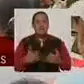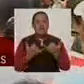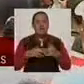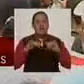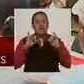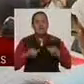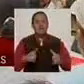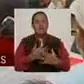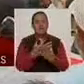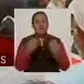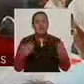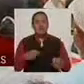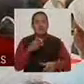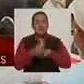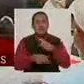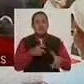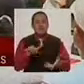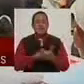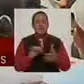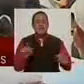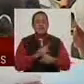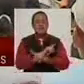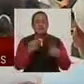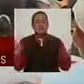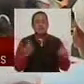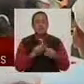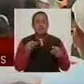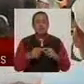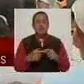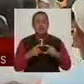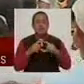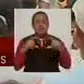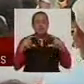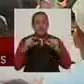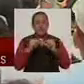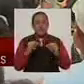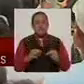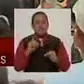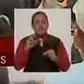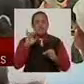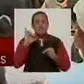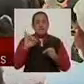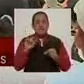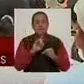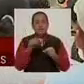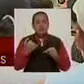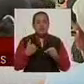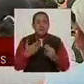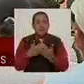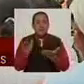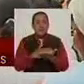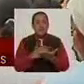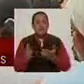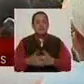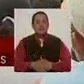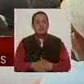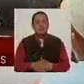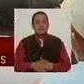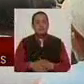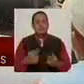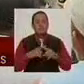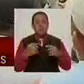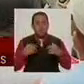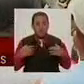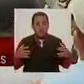muchas personas que no portan su DNI ni tienen su debida identificación. Por eso es que